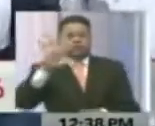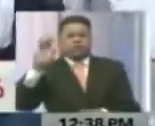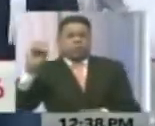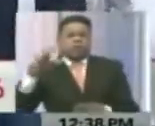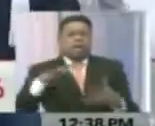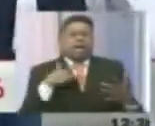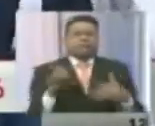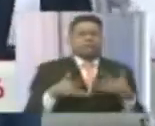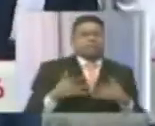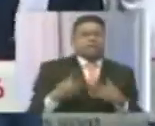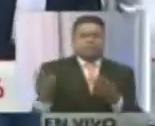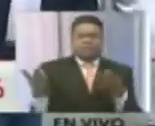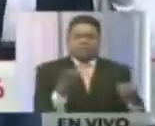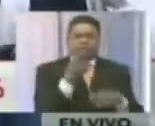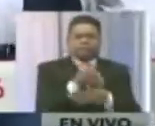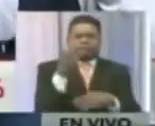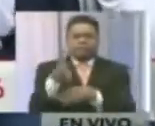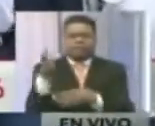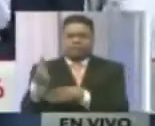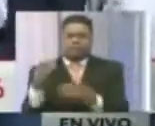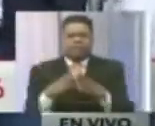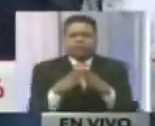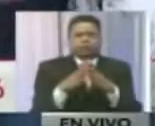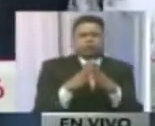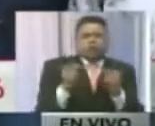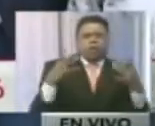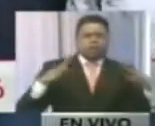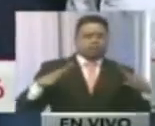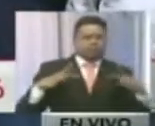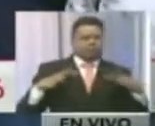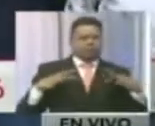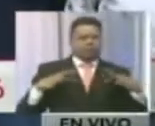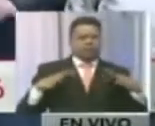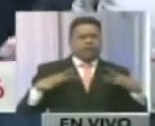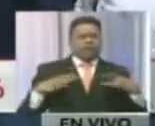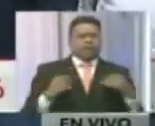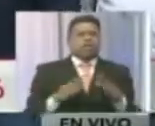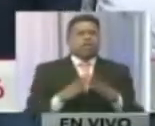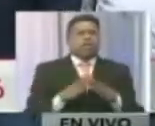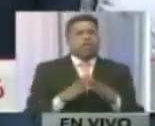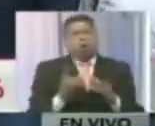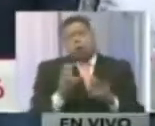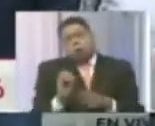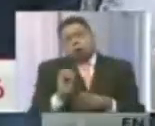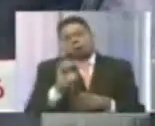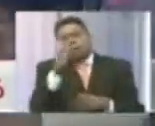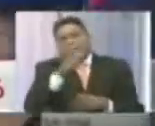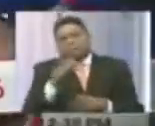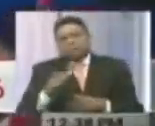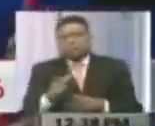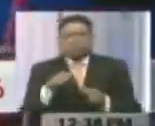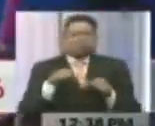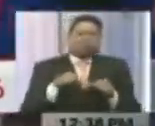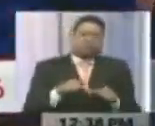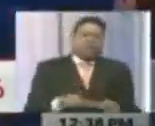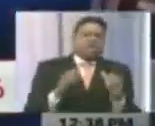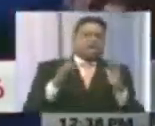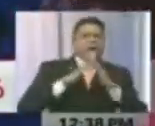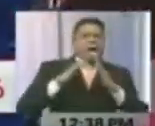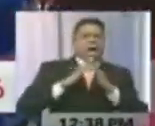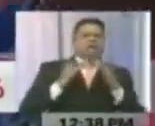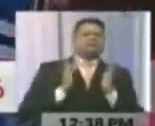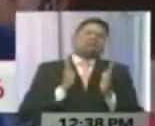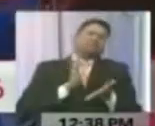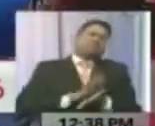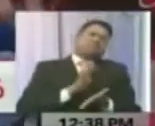a quienes visitan en las ciudades más turísticas de nuestro país o quienes se quedan en sus comunidades, porque estaremos también en las bases de